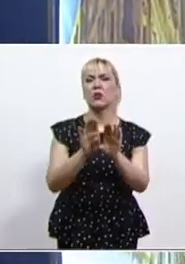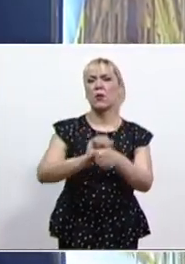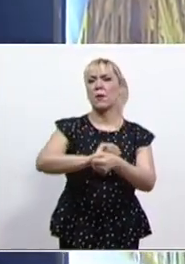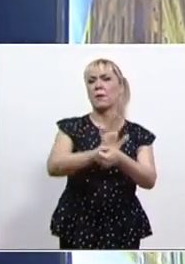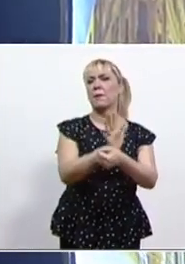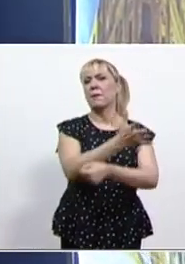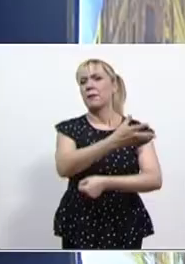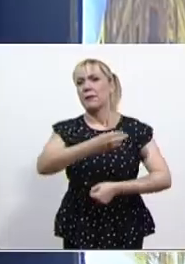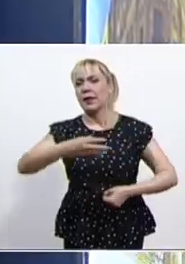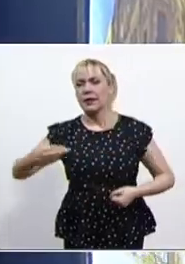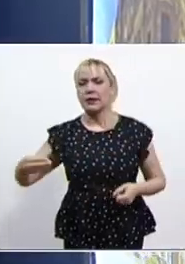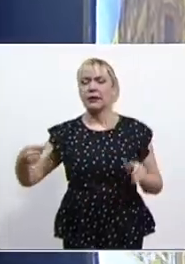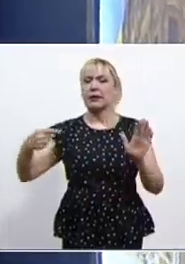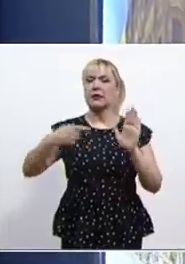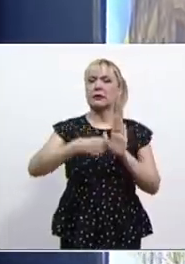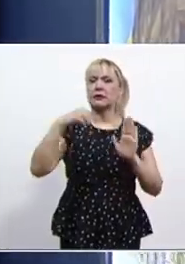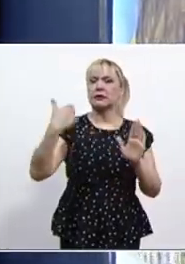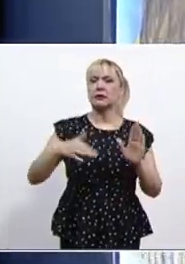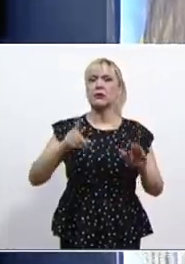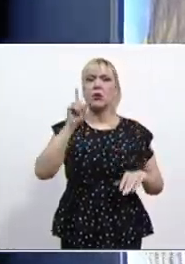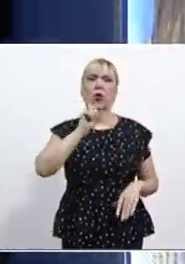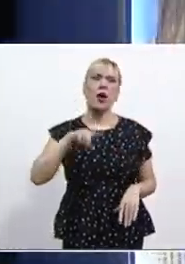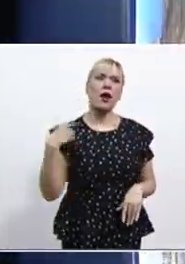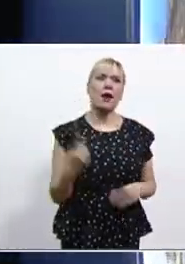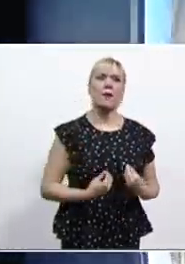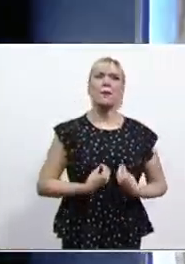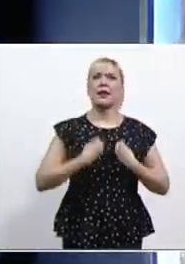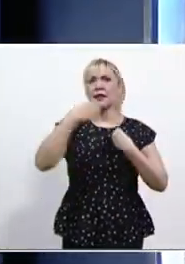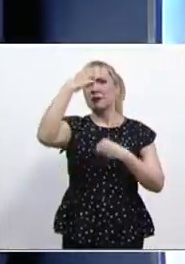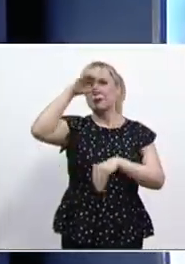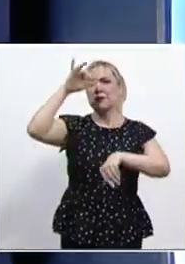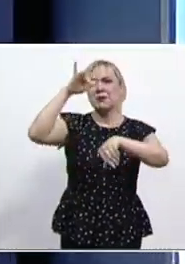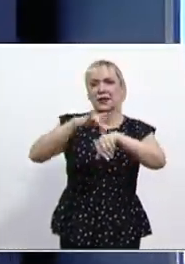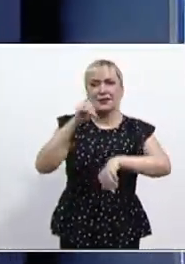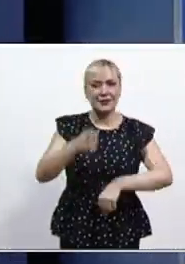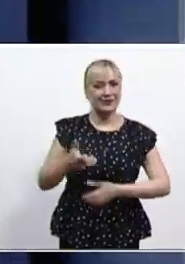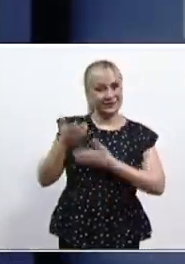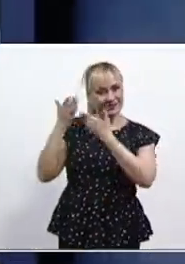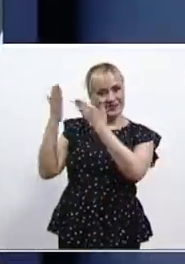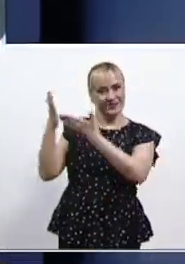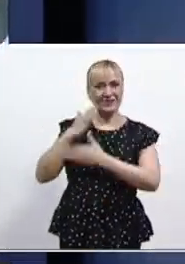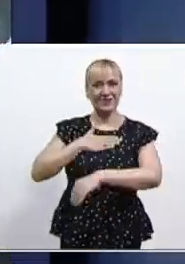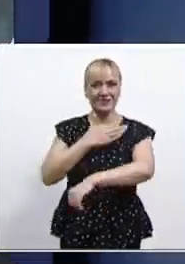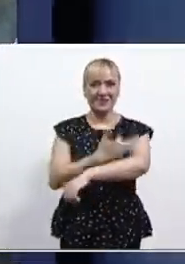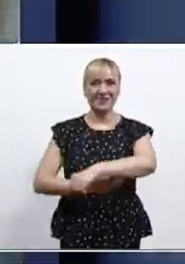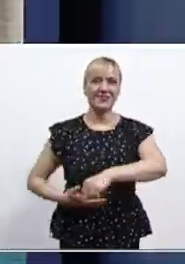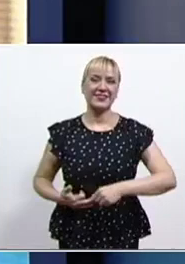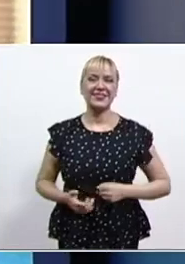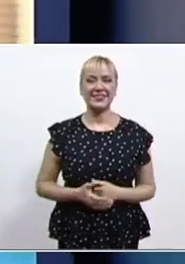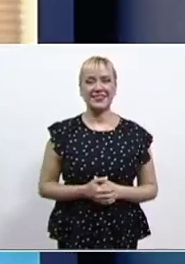por COVID-19 en la vida de las mujeres. Muy buenas tardes, Oscar. Adelante con tu reporte.